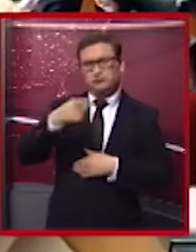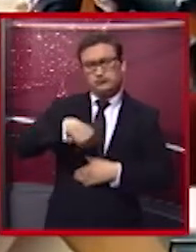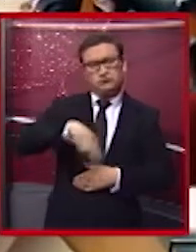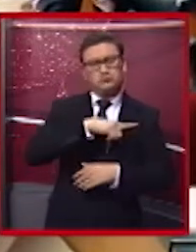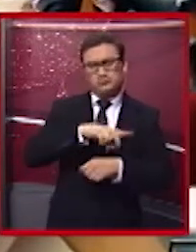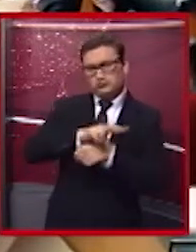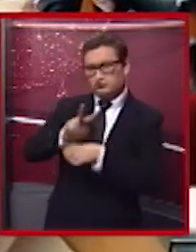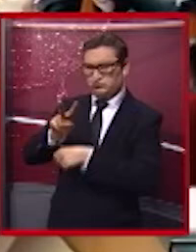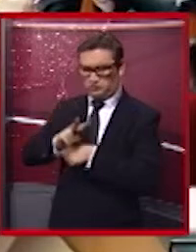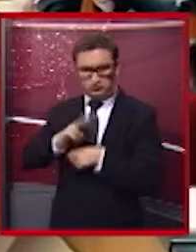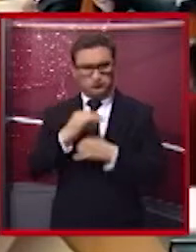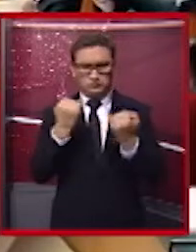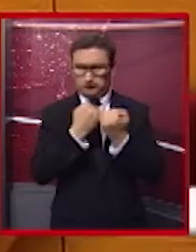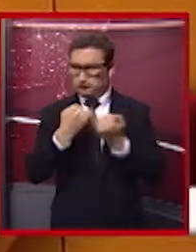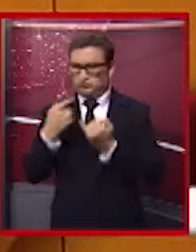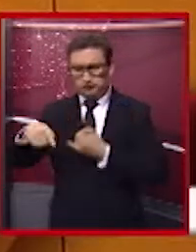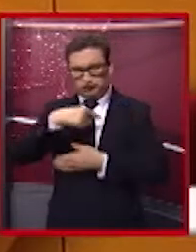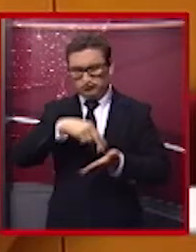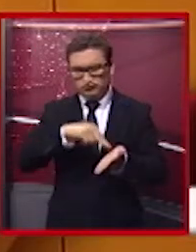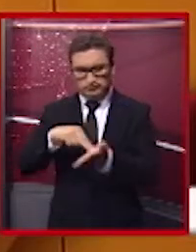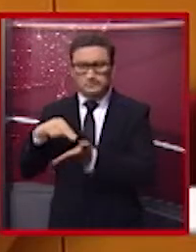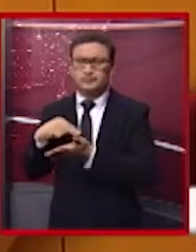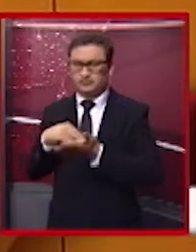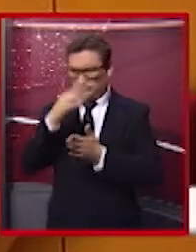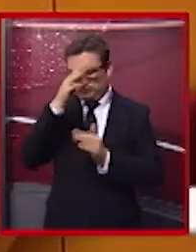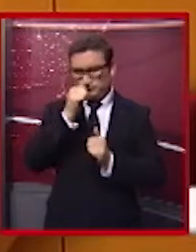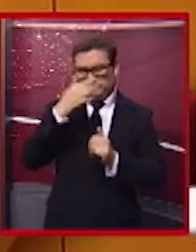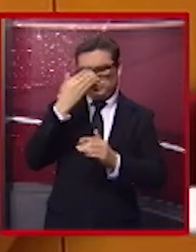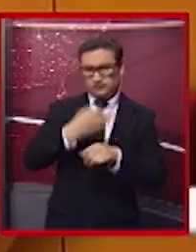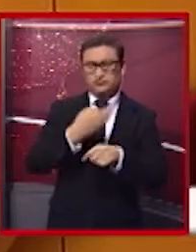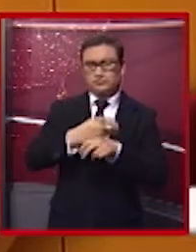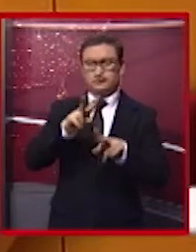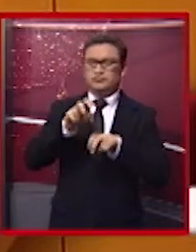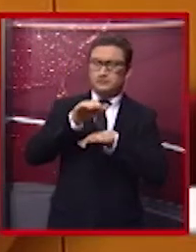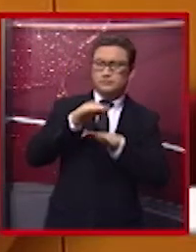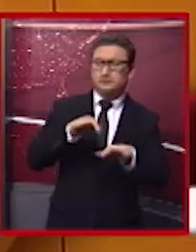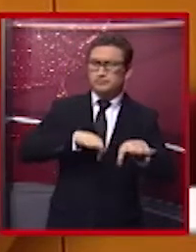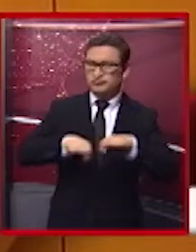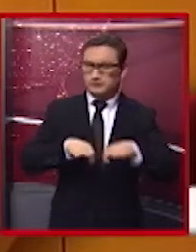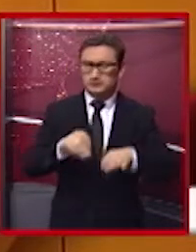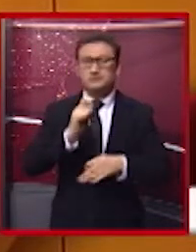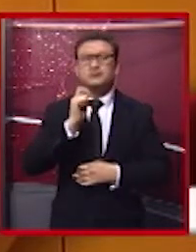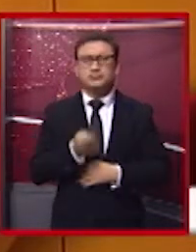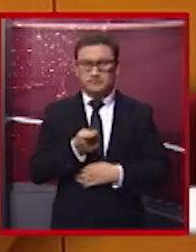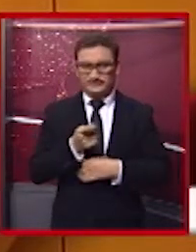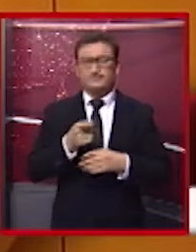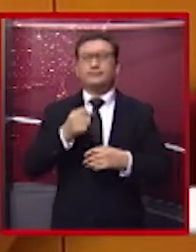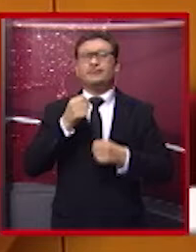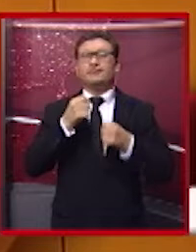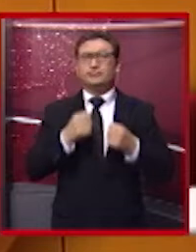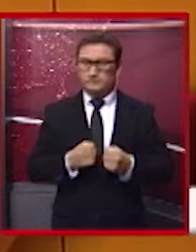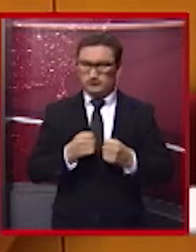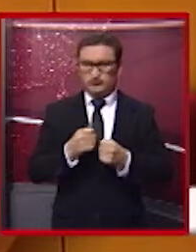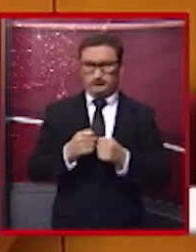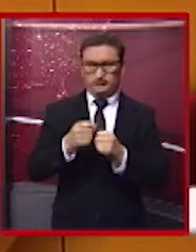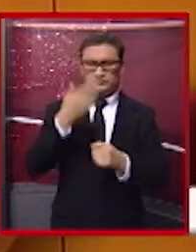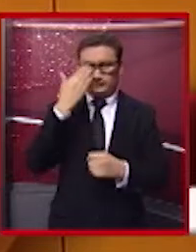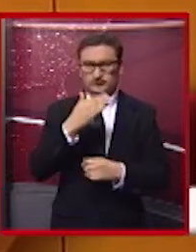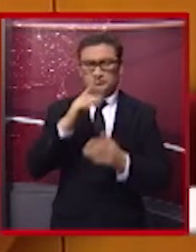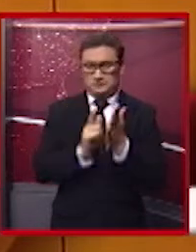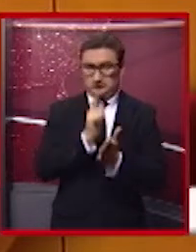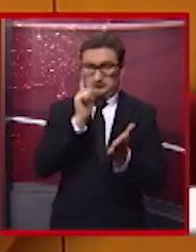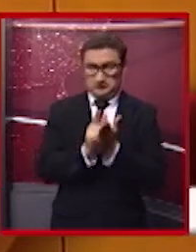ustedes y para firma de los ejecutivos. El capítulo laboral garantiza, no es la aplicación extraterritorialidad de